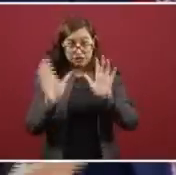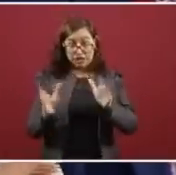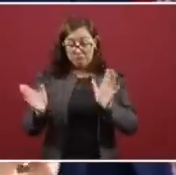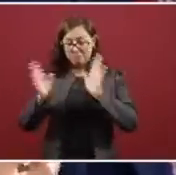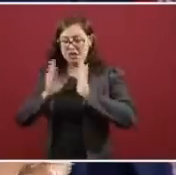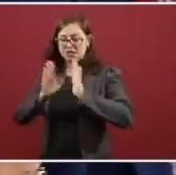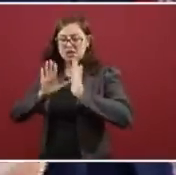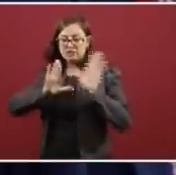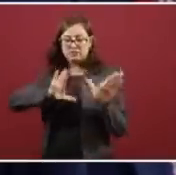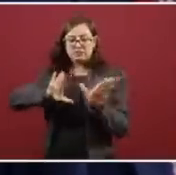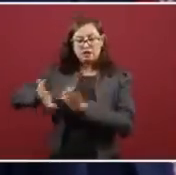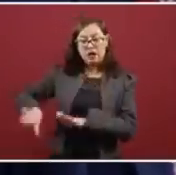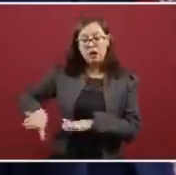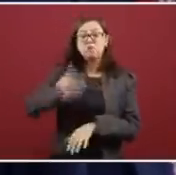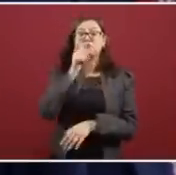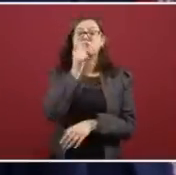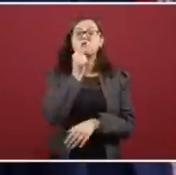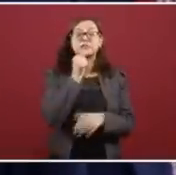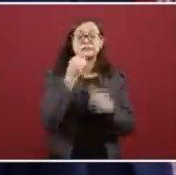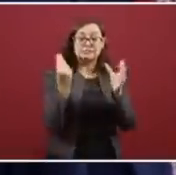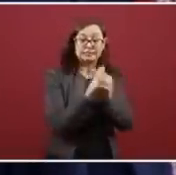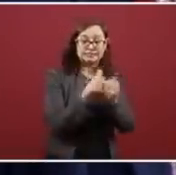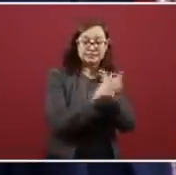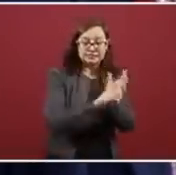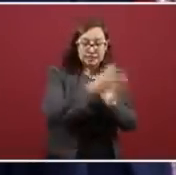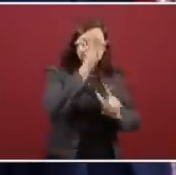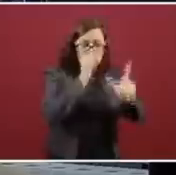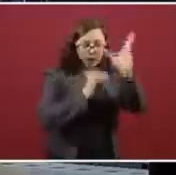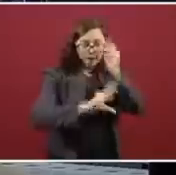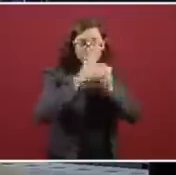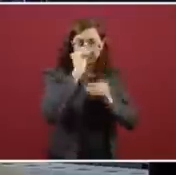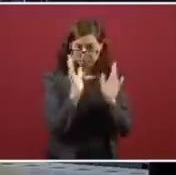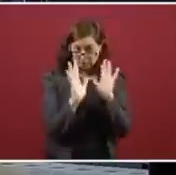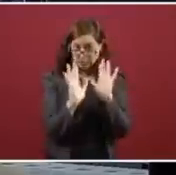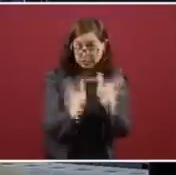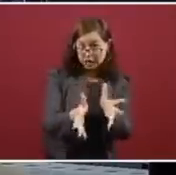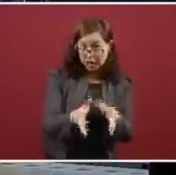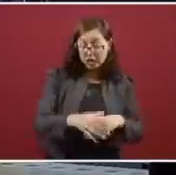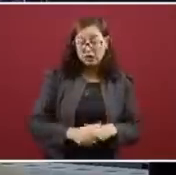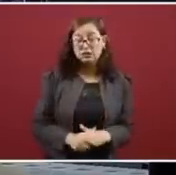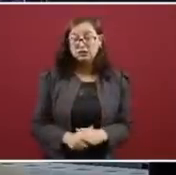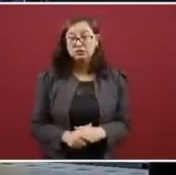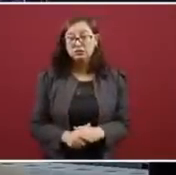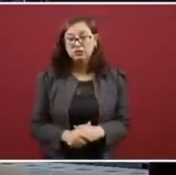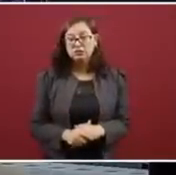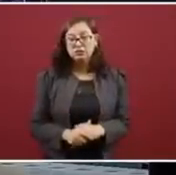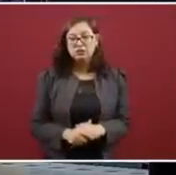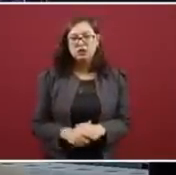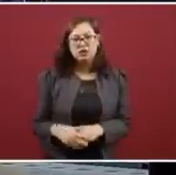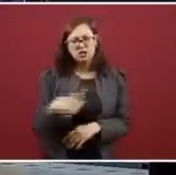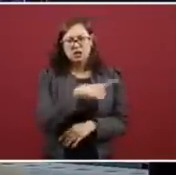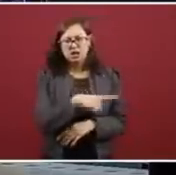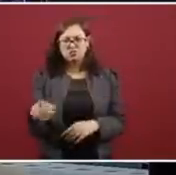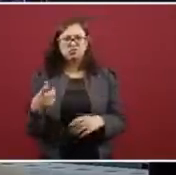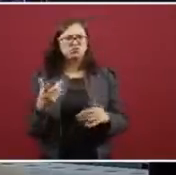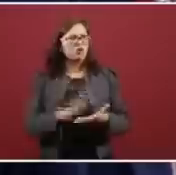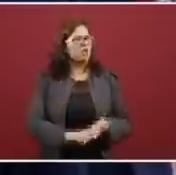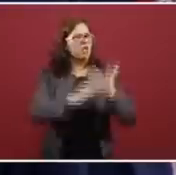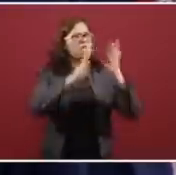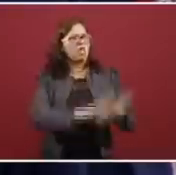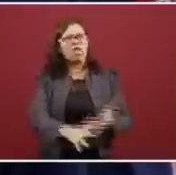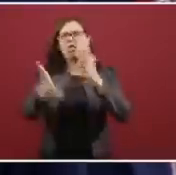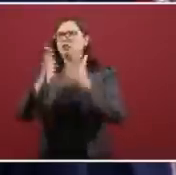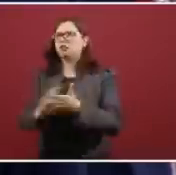militar y si la tienen cuál es la garantía de que podrán controlar la violencia